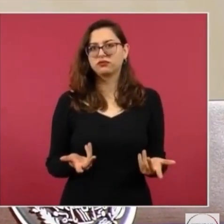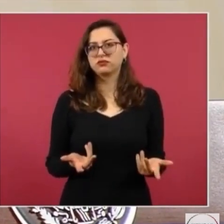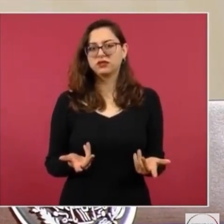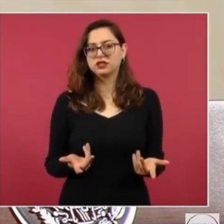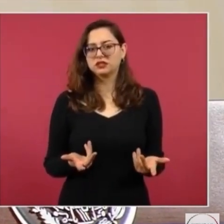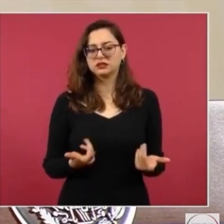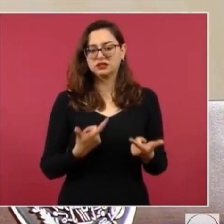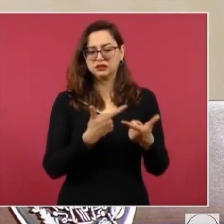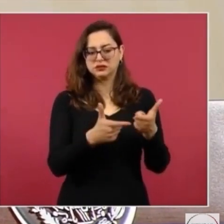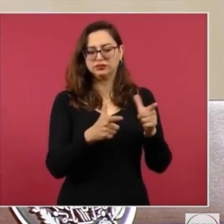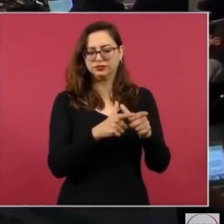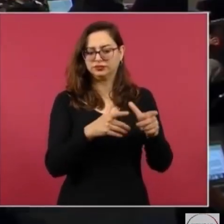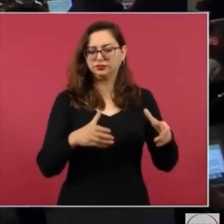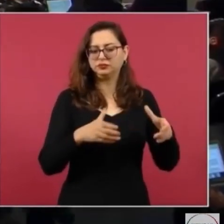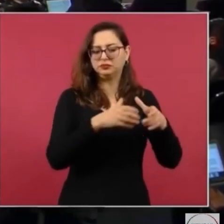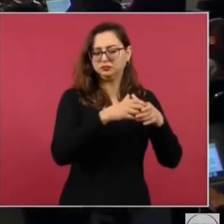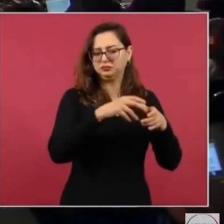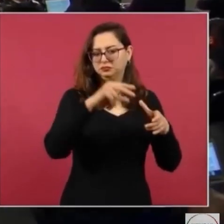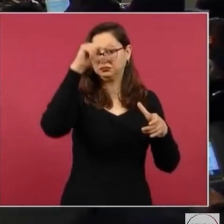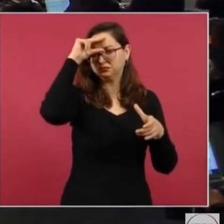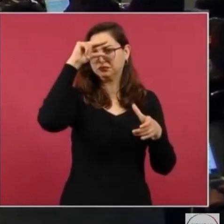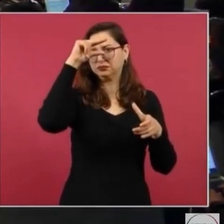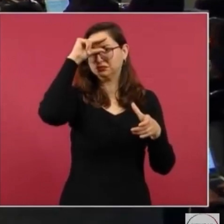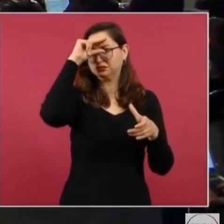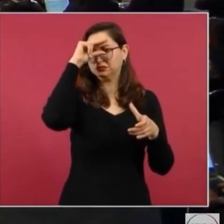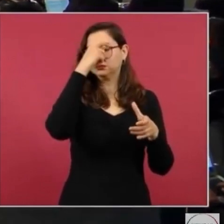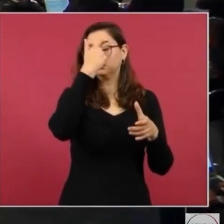de grupos de intelectuales